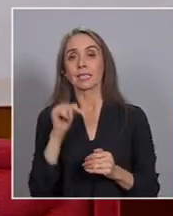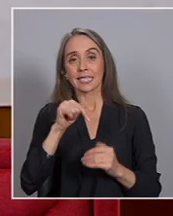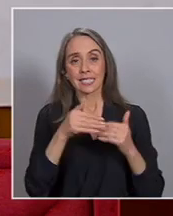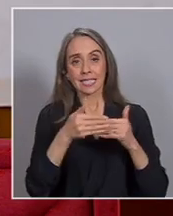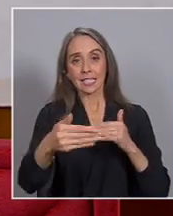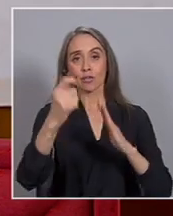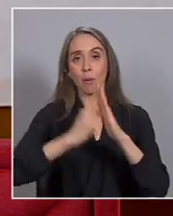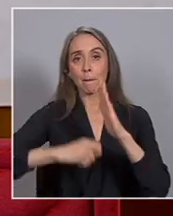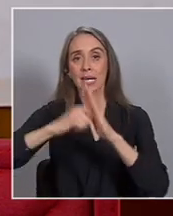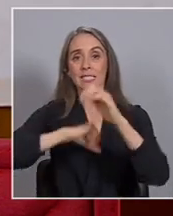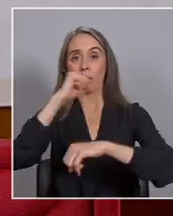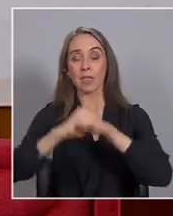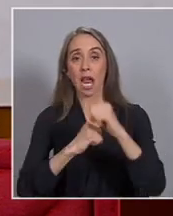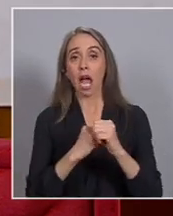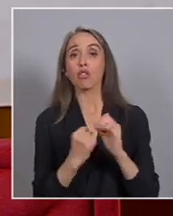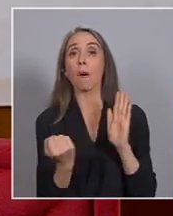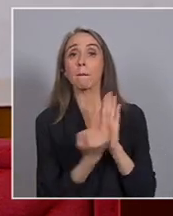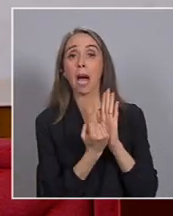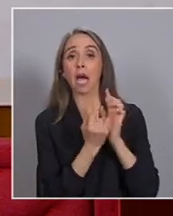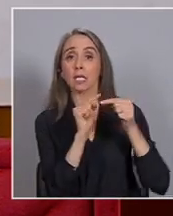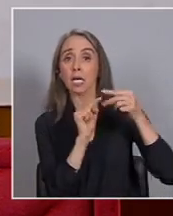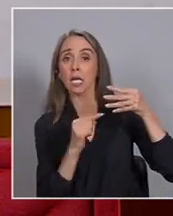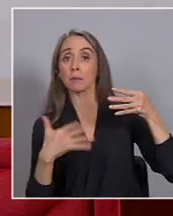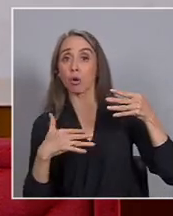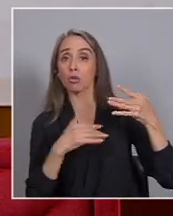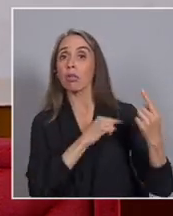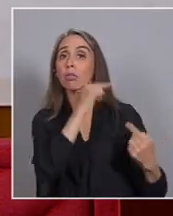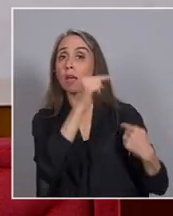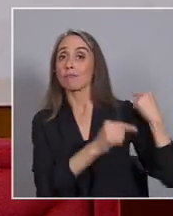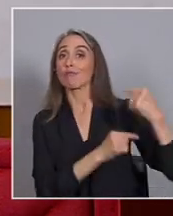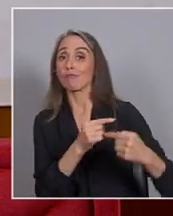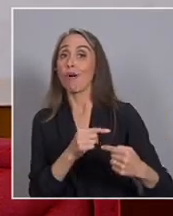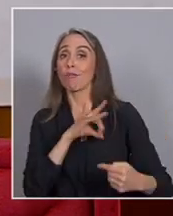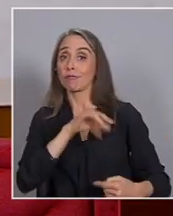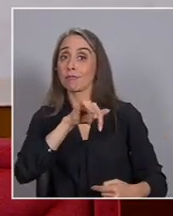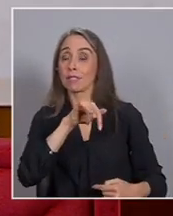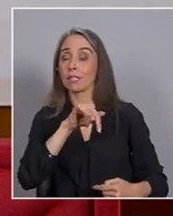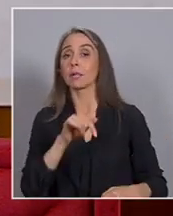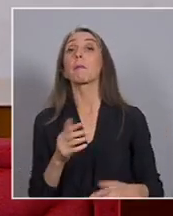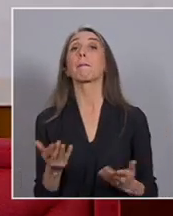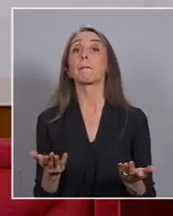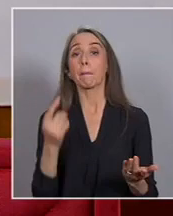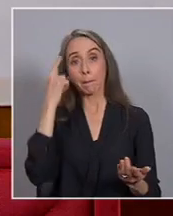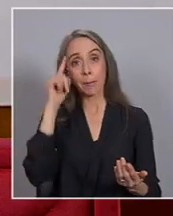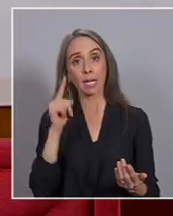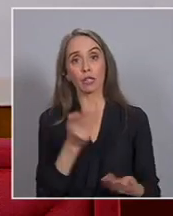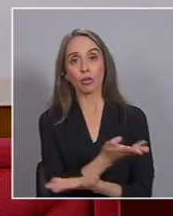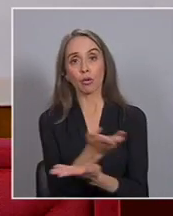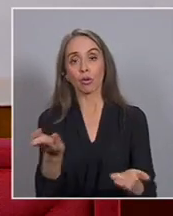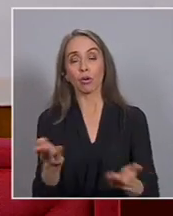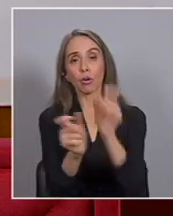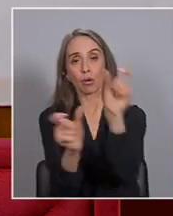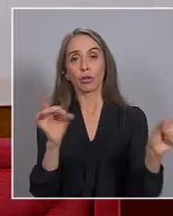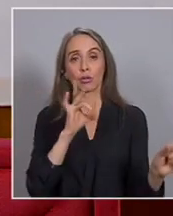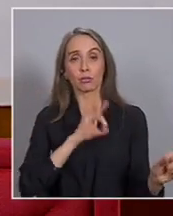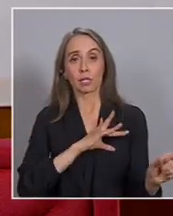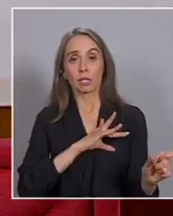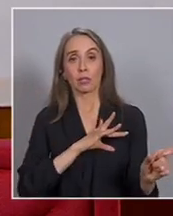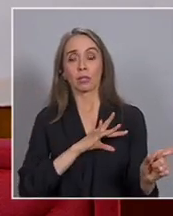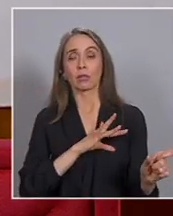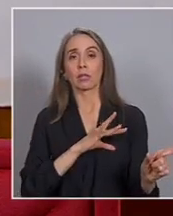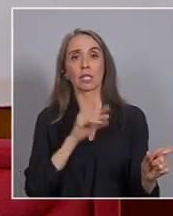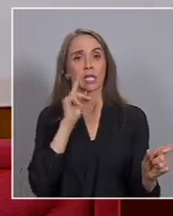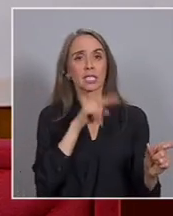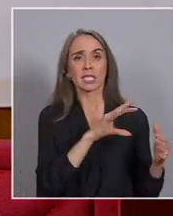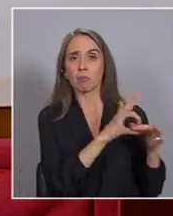año va a estar marcado por hitos importantes para la historia. Pero sería, estimados compatriotas, injustificable